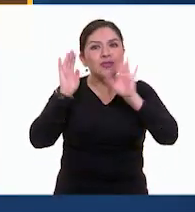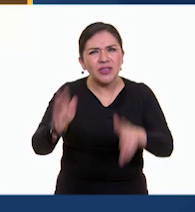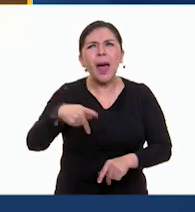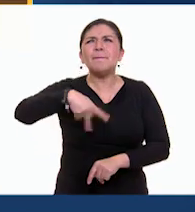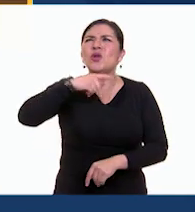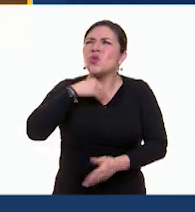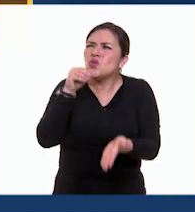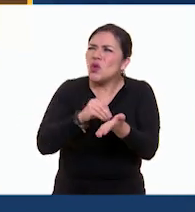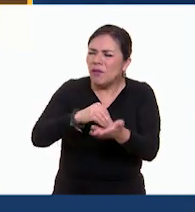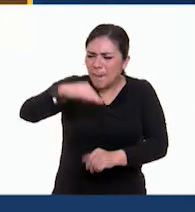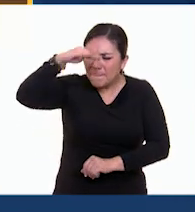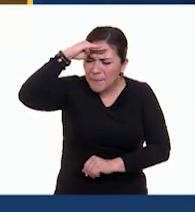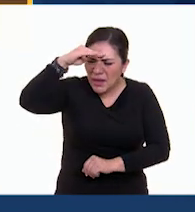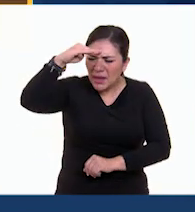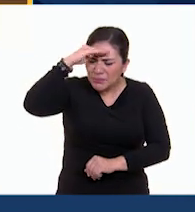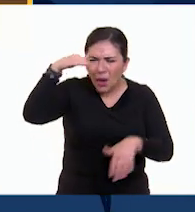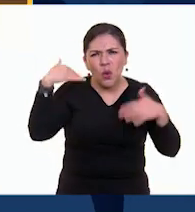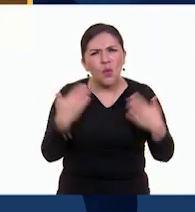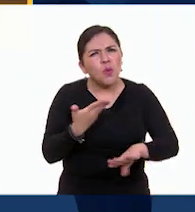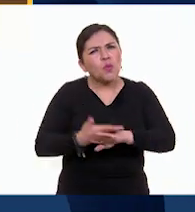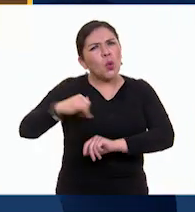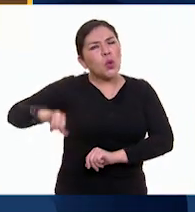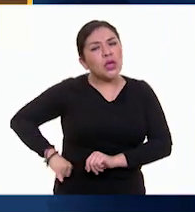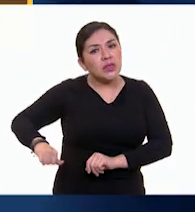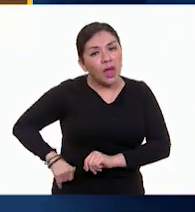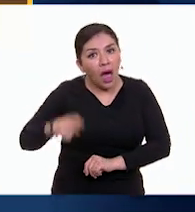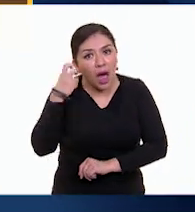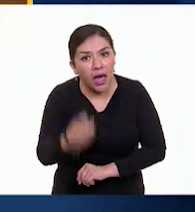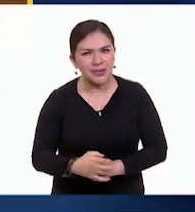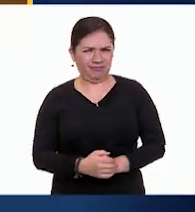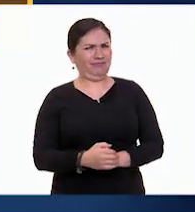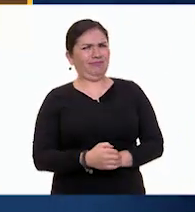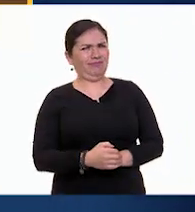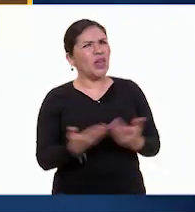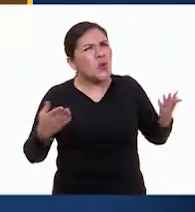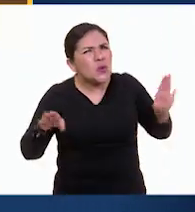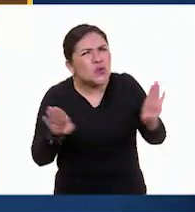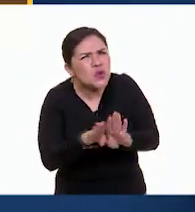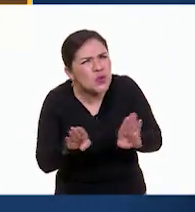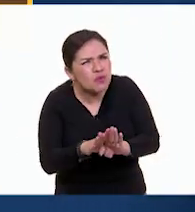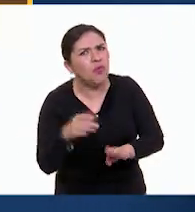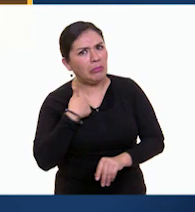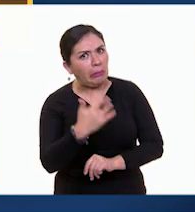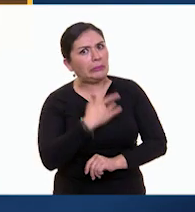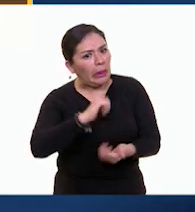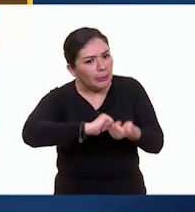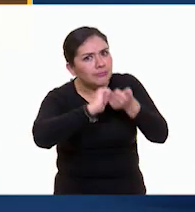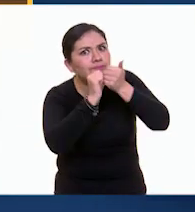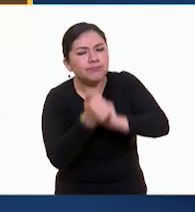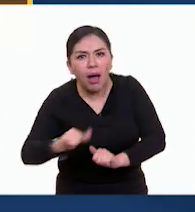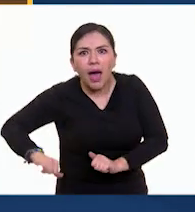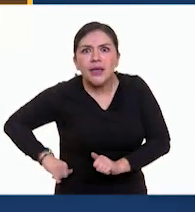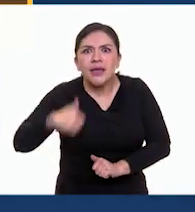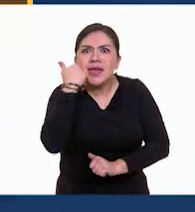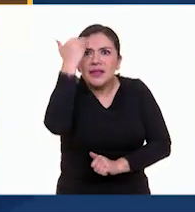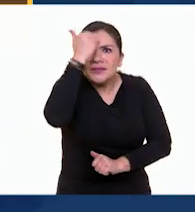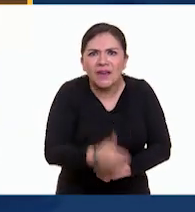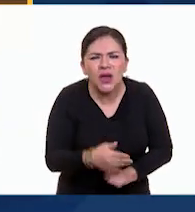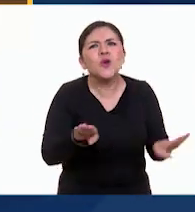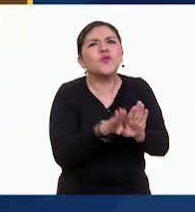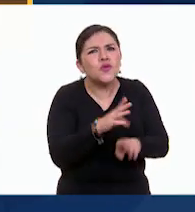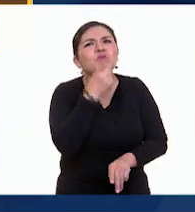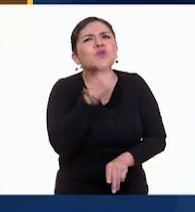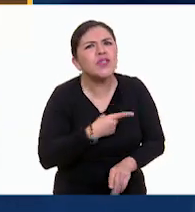Pero sigo pensando en lo interesante que estuvo. No, bueno, pues ahora sí ya despertaste mi curiosidad.